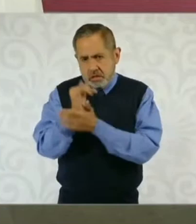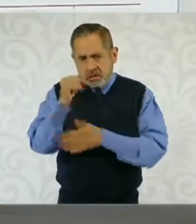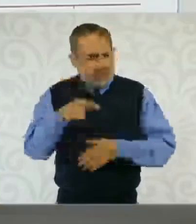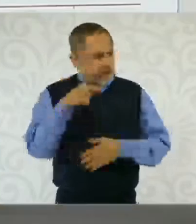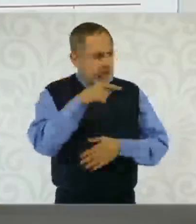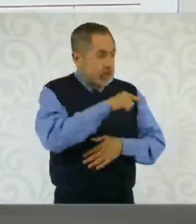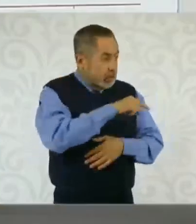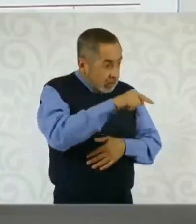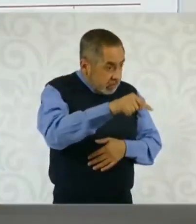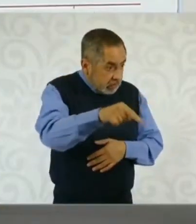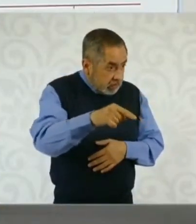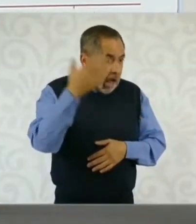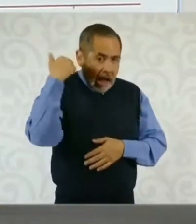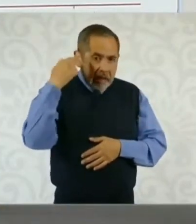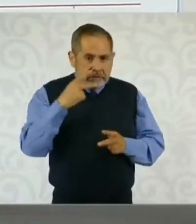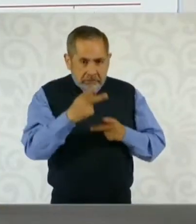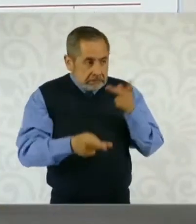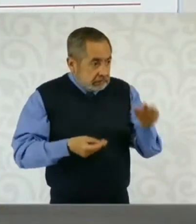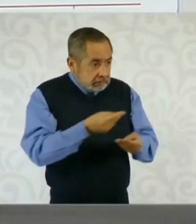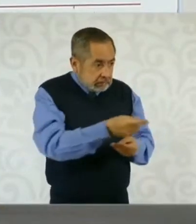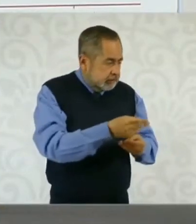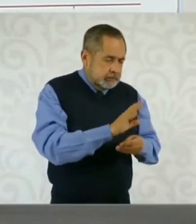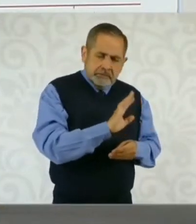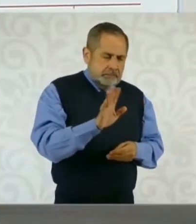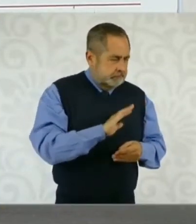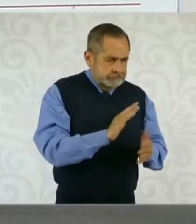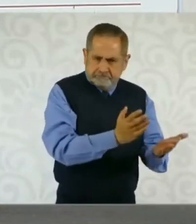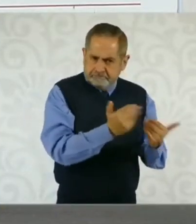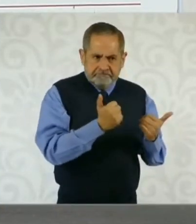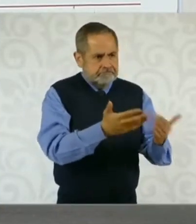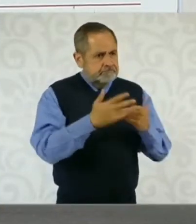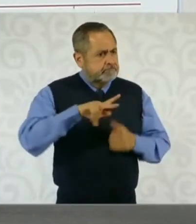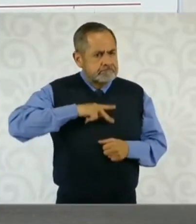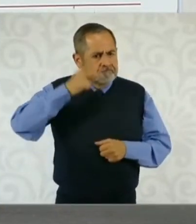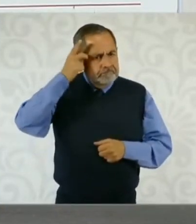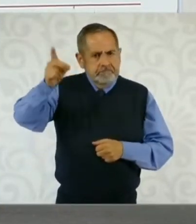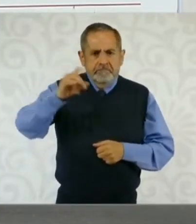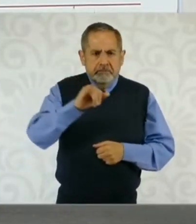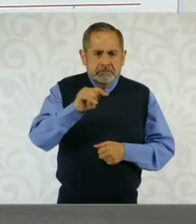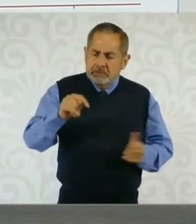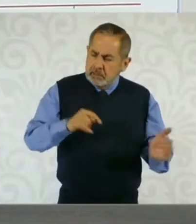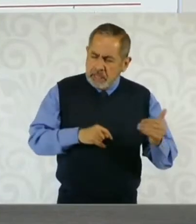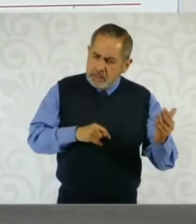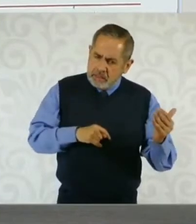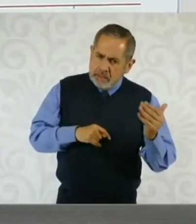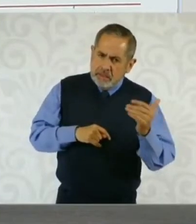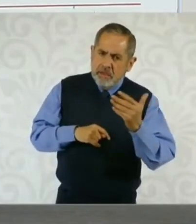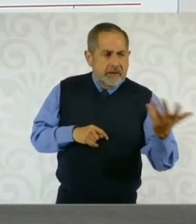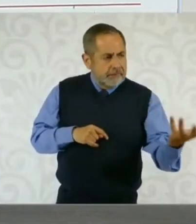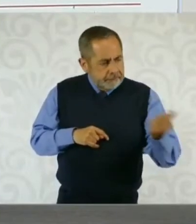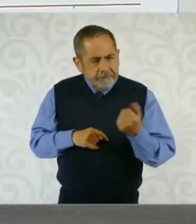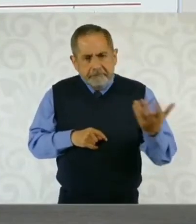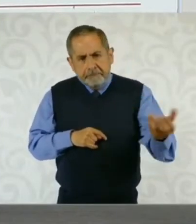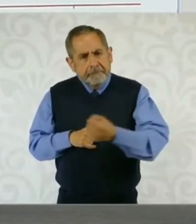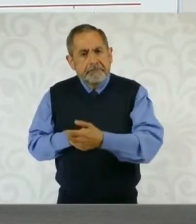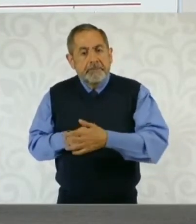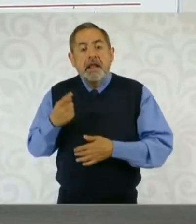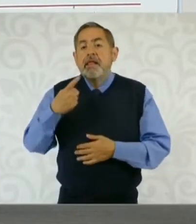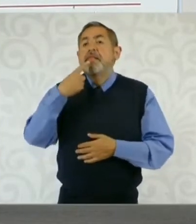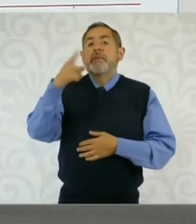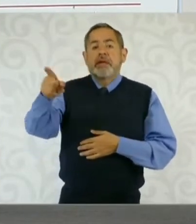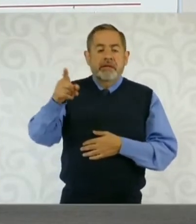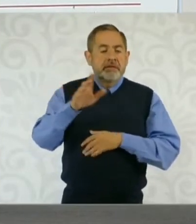los espacios entregados en comodato. Adelante. Esta